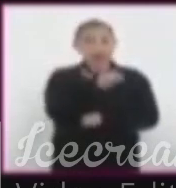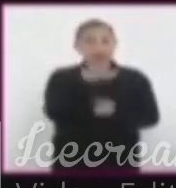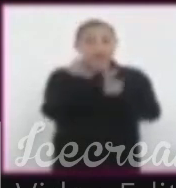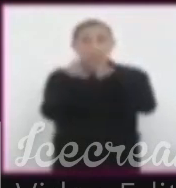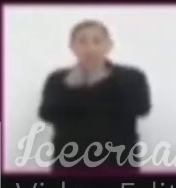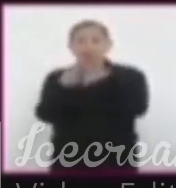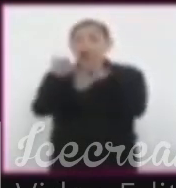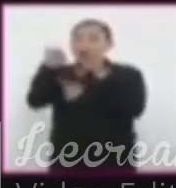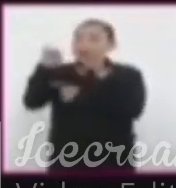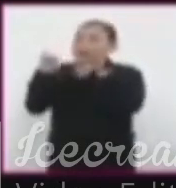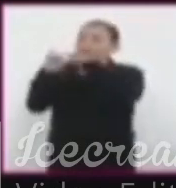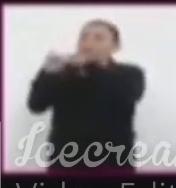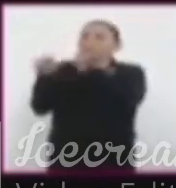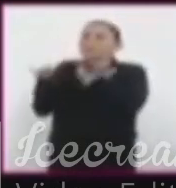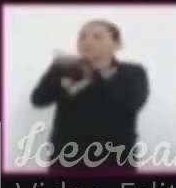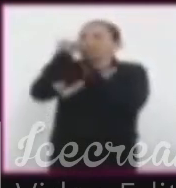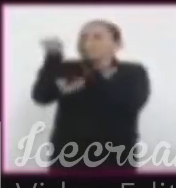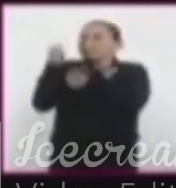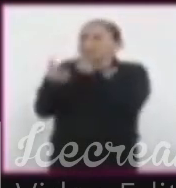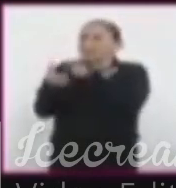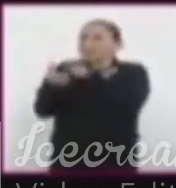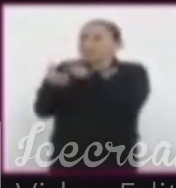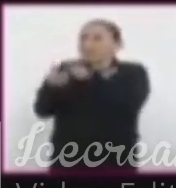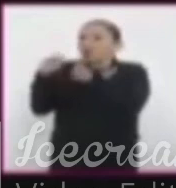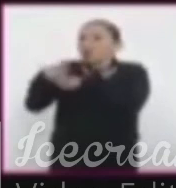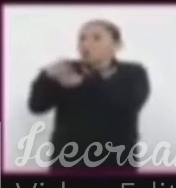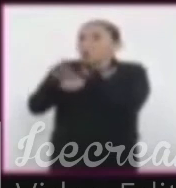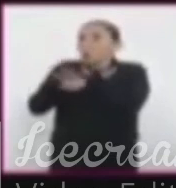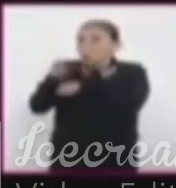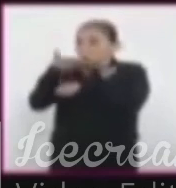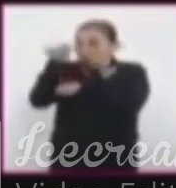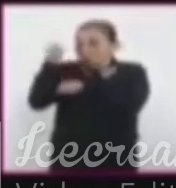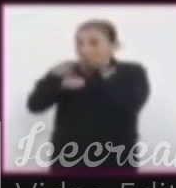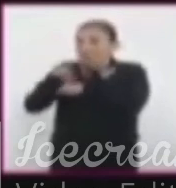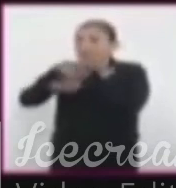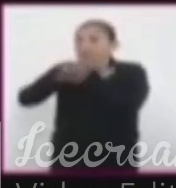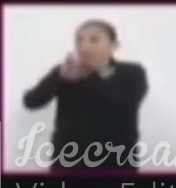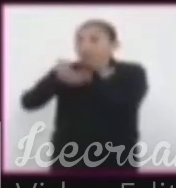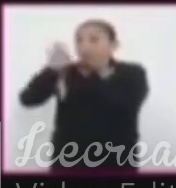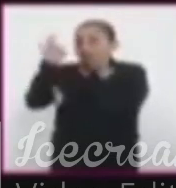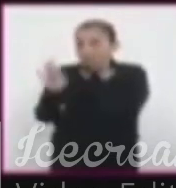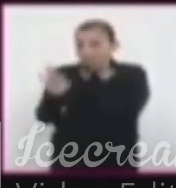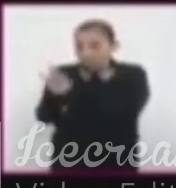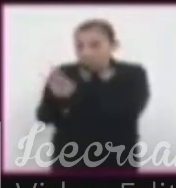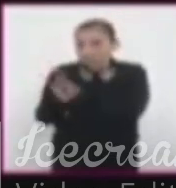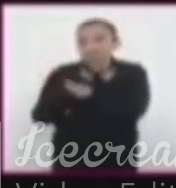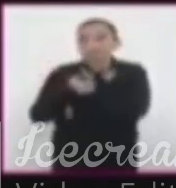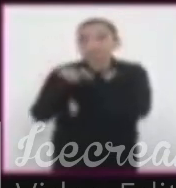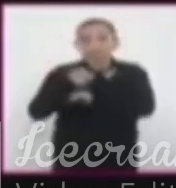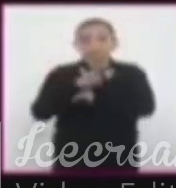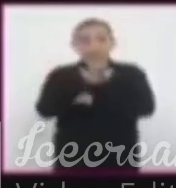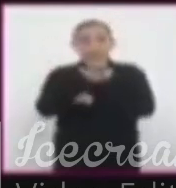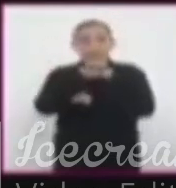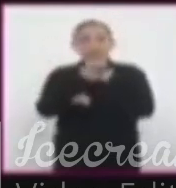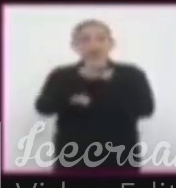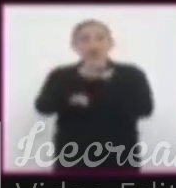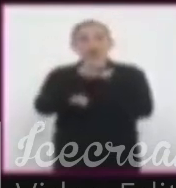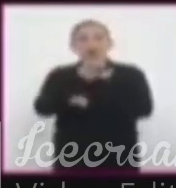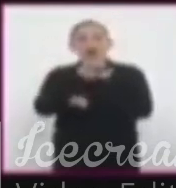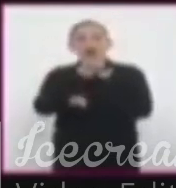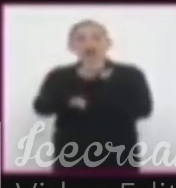por ¿qué número? Y una vez que obtengamos ese número, convertirlo en porcentaje. Básicamente esta es la ecuación y ahora la vamos a